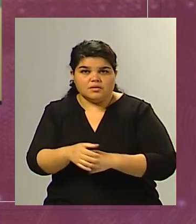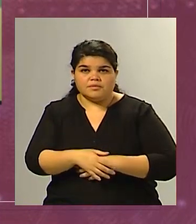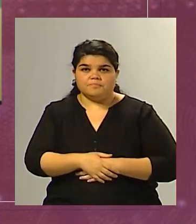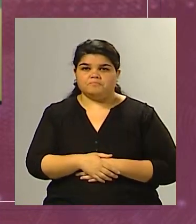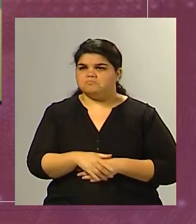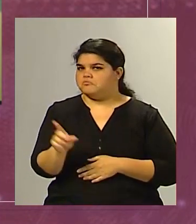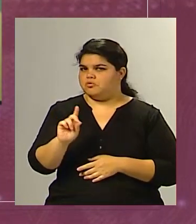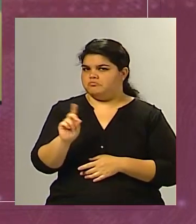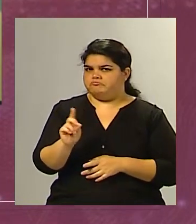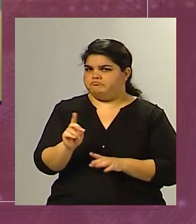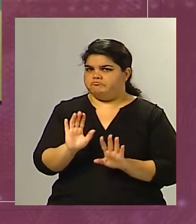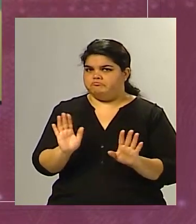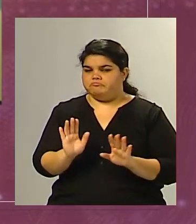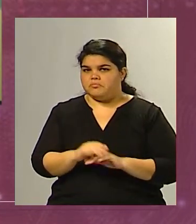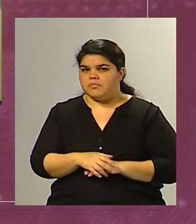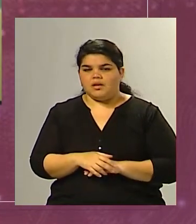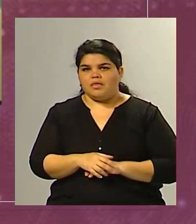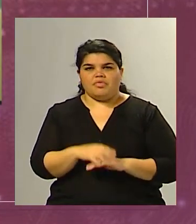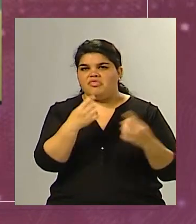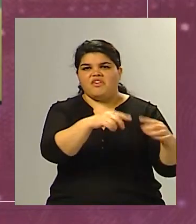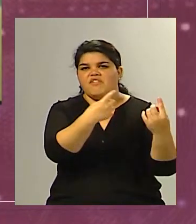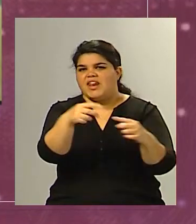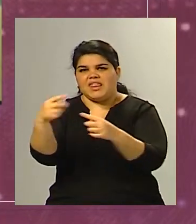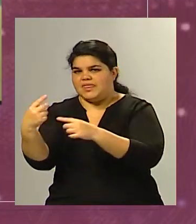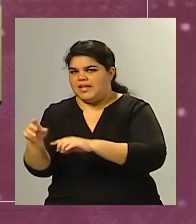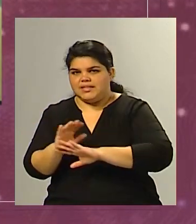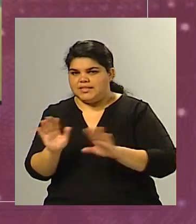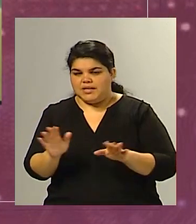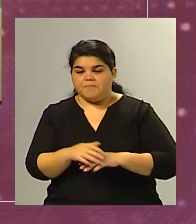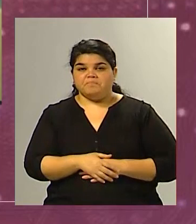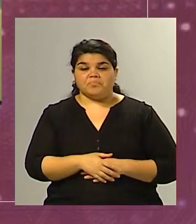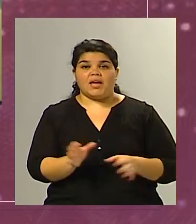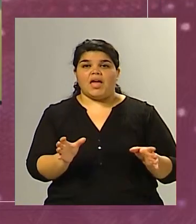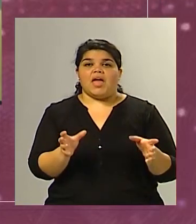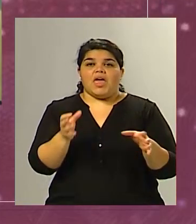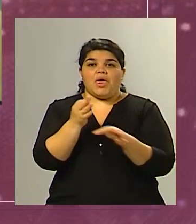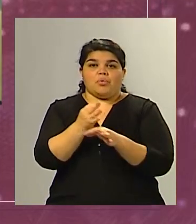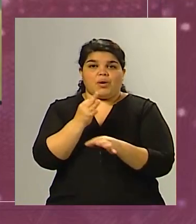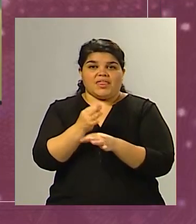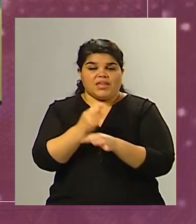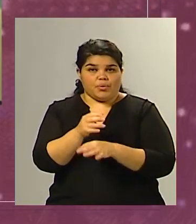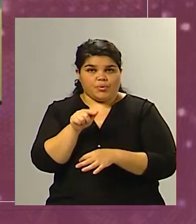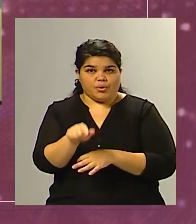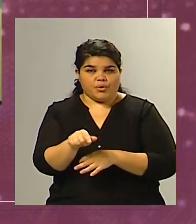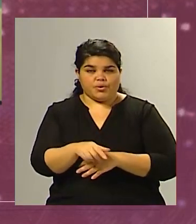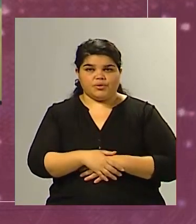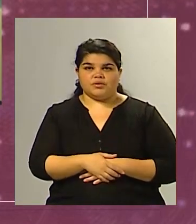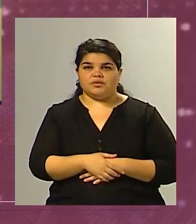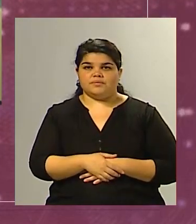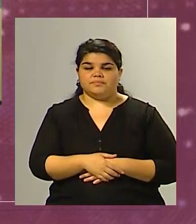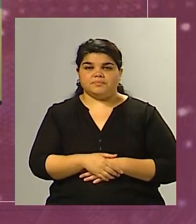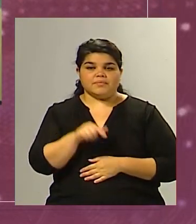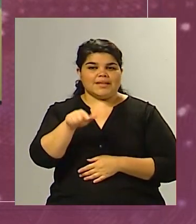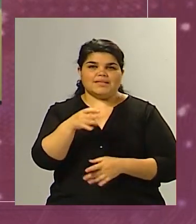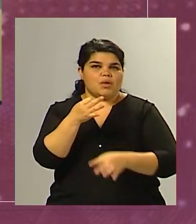No, son públicos diferentes. Ah, bien. El educativo está armado y tiene la iniciativa pura